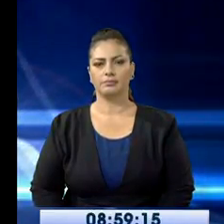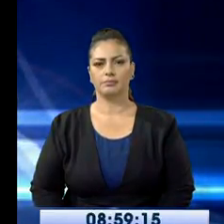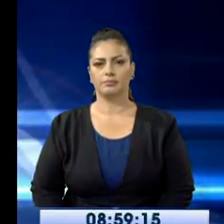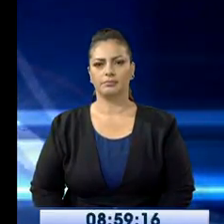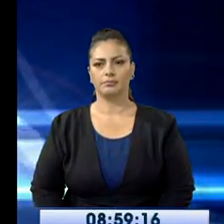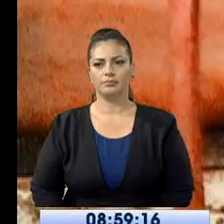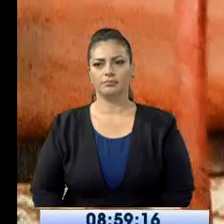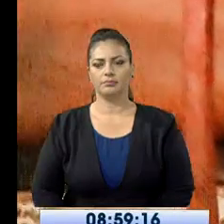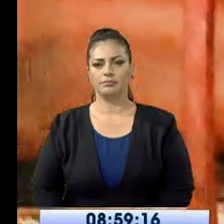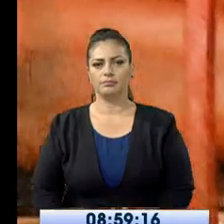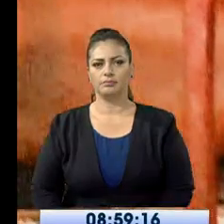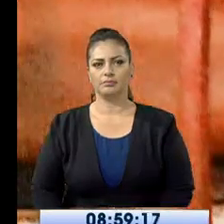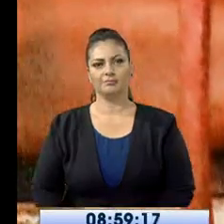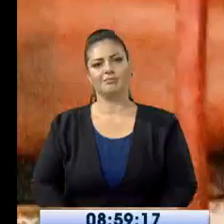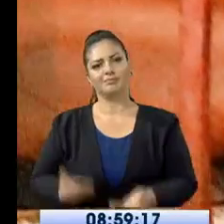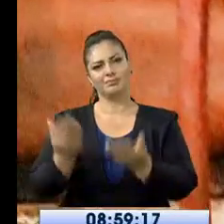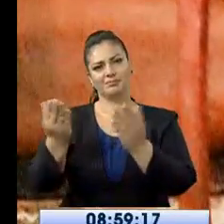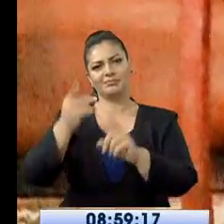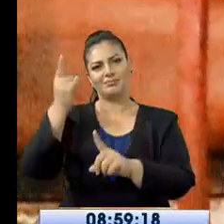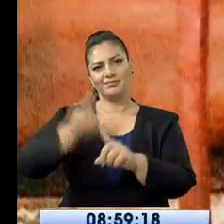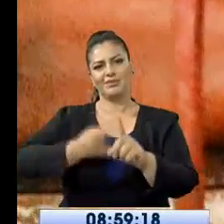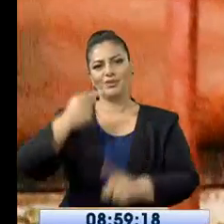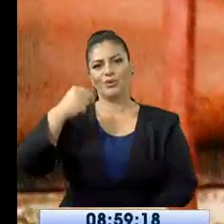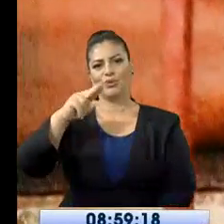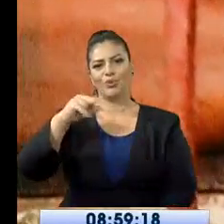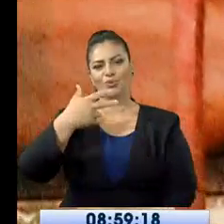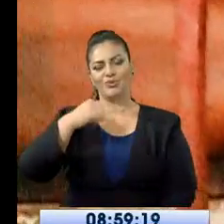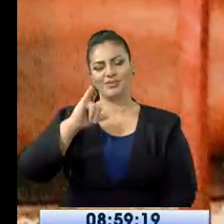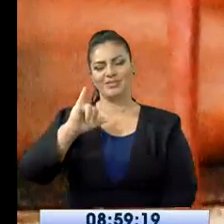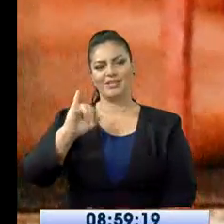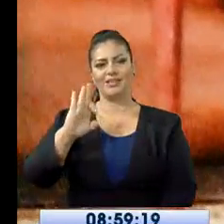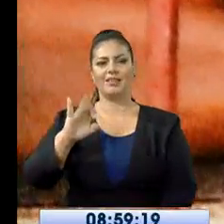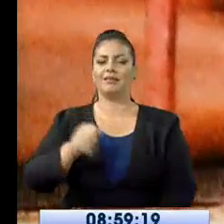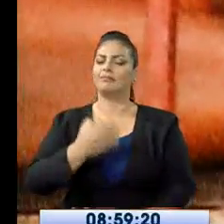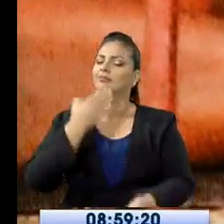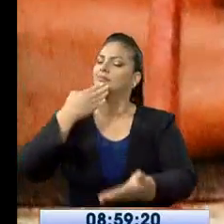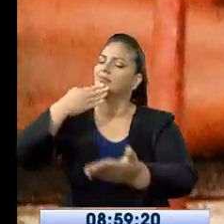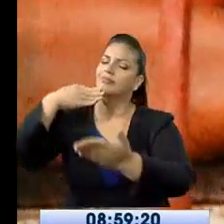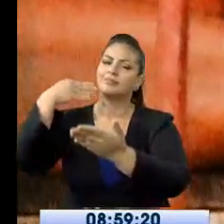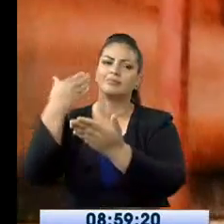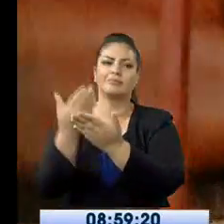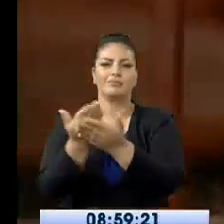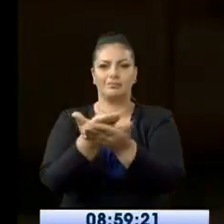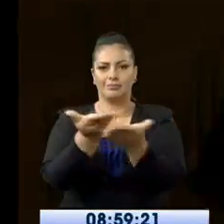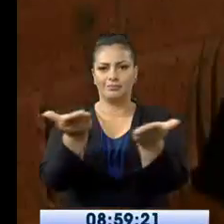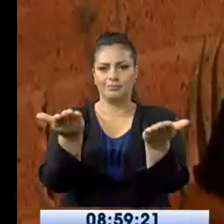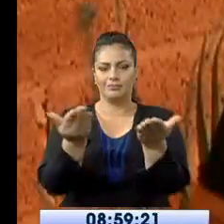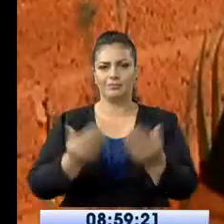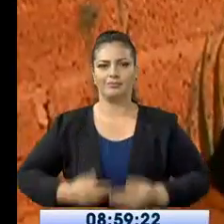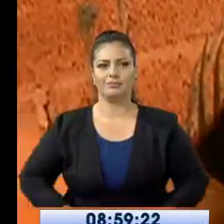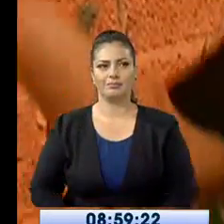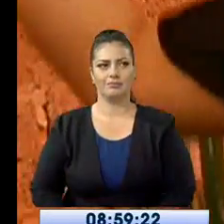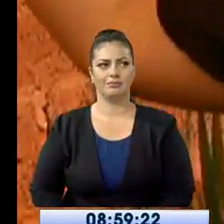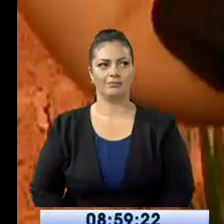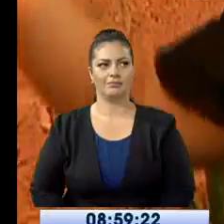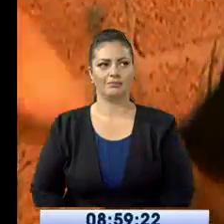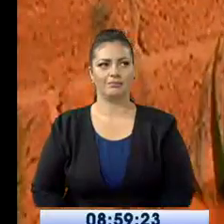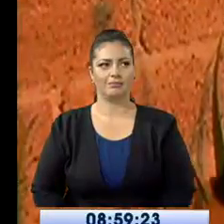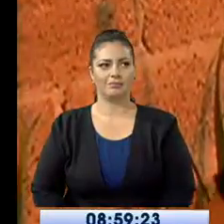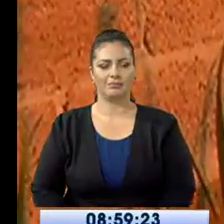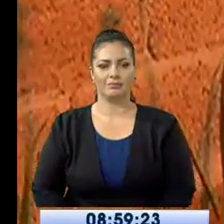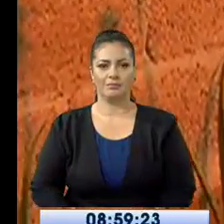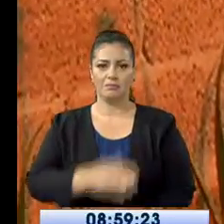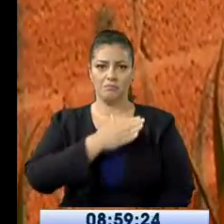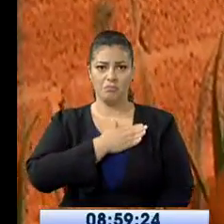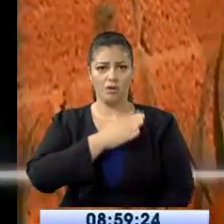0939-1538-32. Doña Cuchita le quedará eternamente agradecida. Pudo ser peor la vida